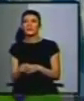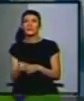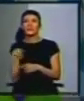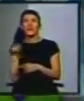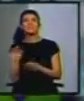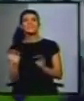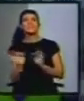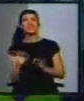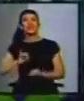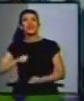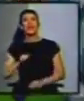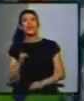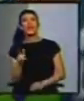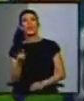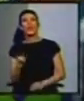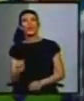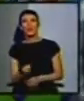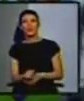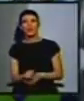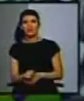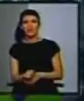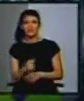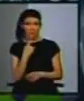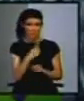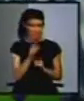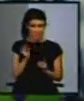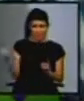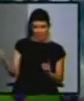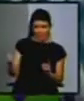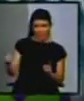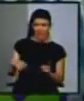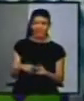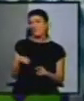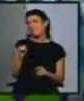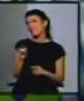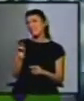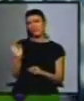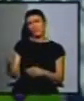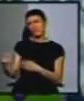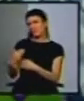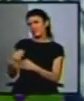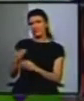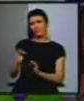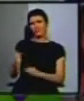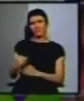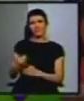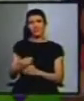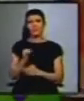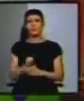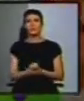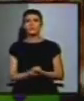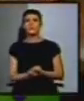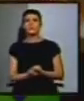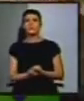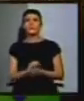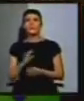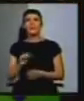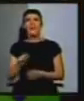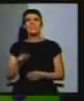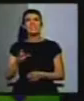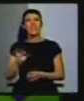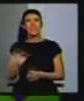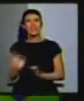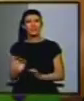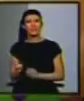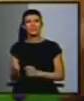La casera Julia. ¿Siempre viene para acá o no? Sí, casero, es mi casero. Sí. Por 1.000 pesos